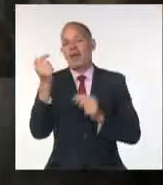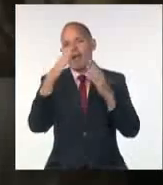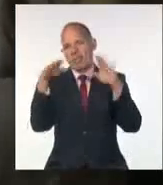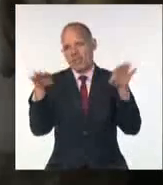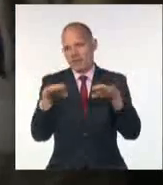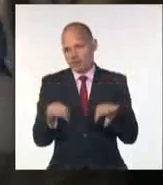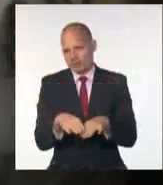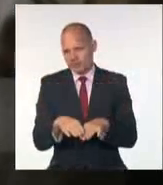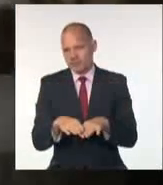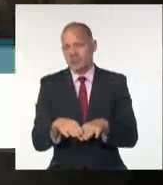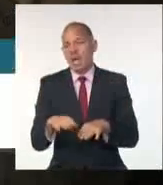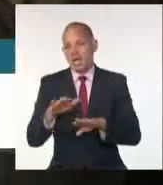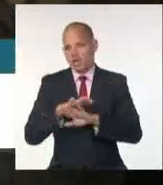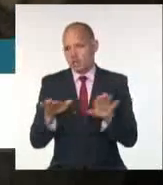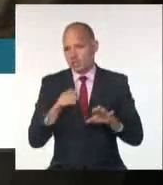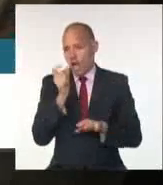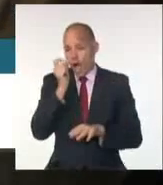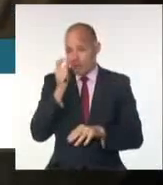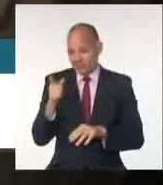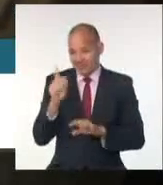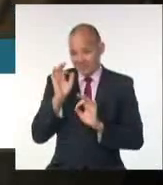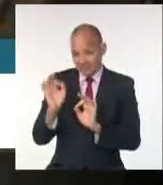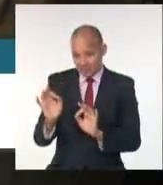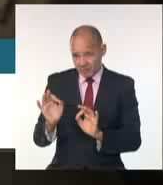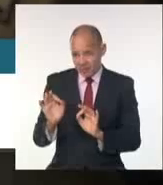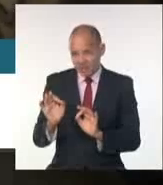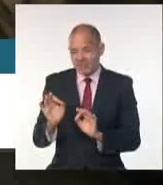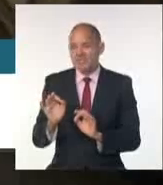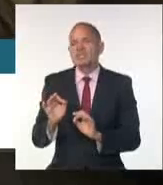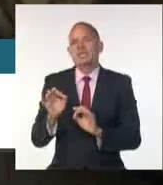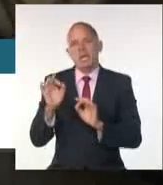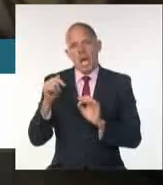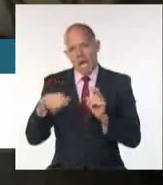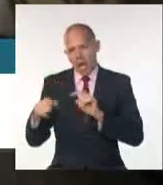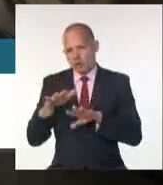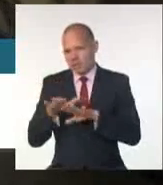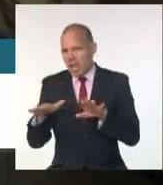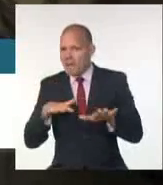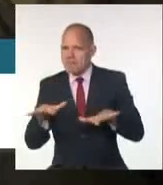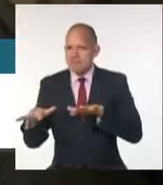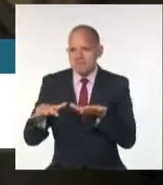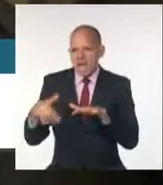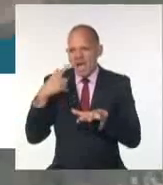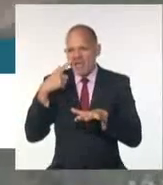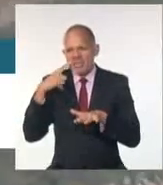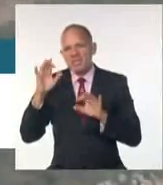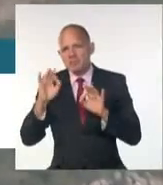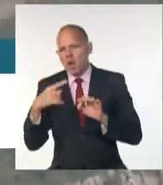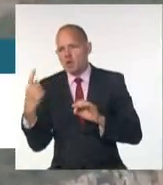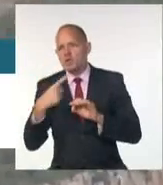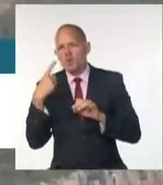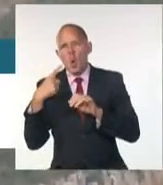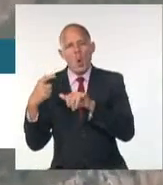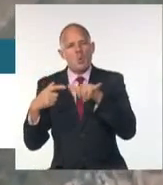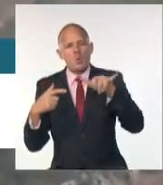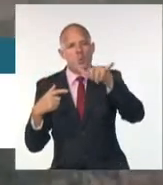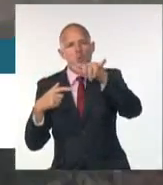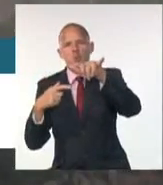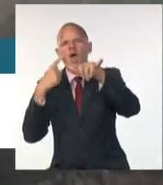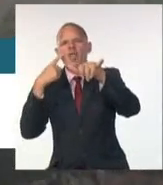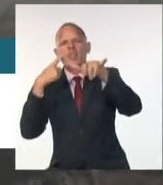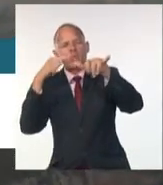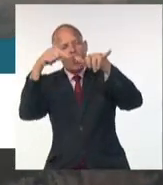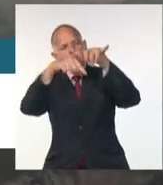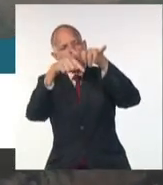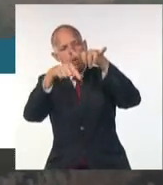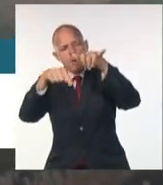El jefe del Estado Mayor del agresor país, Herzi Halevi, consideró los ataques de la aviación como la preparación del terreno ante